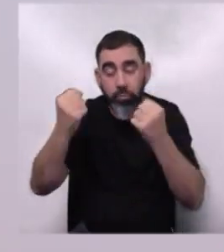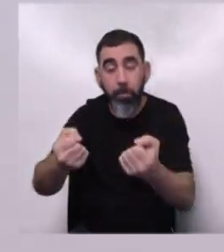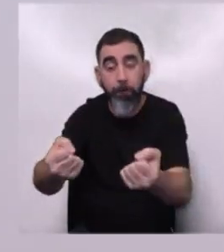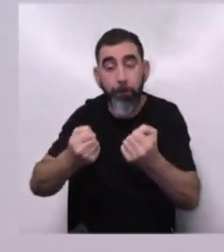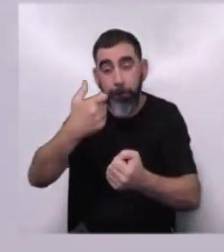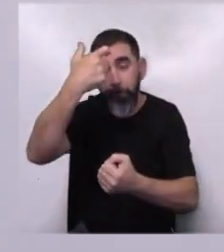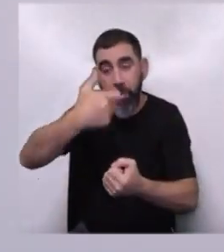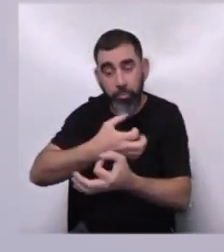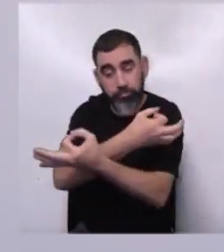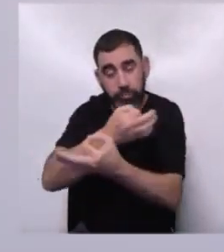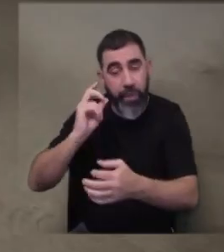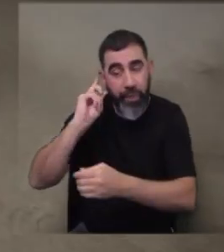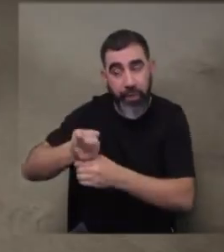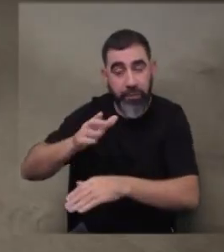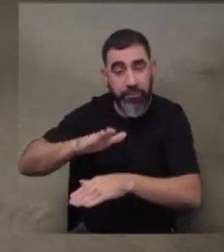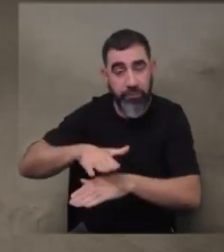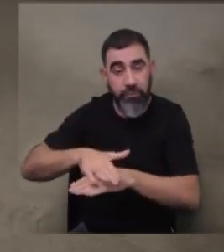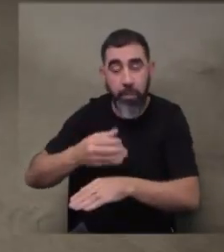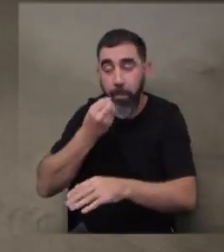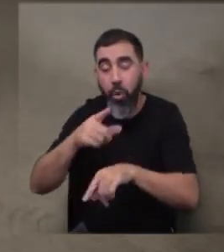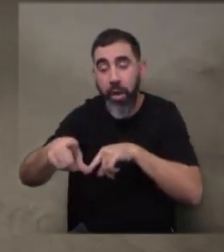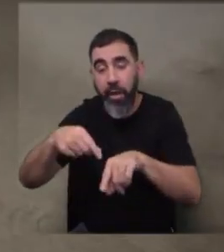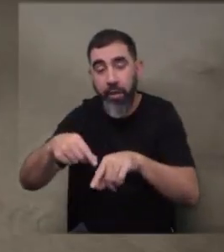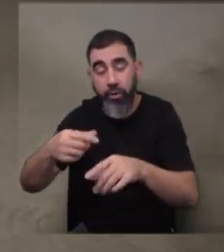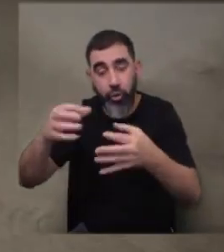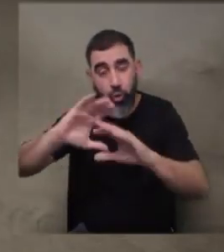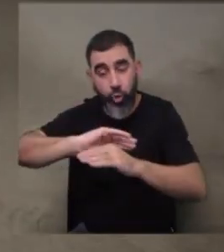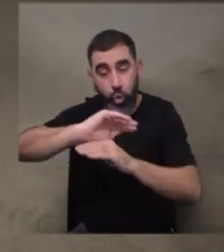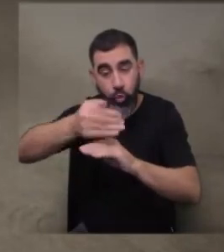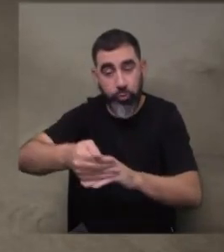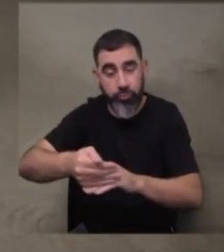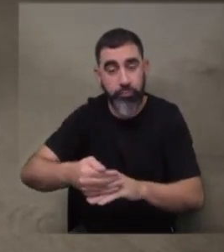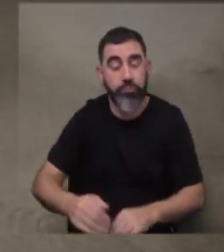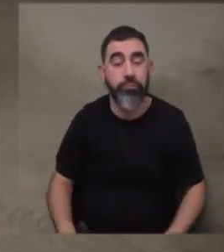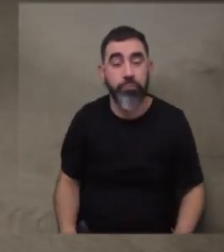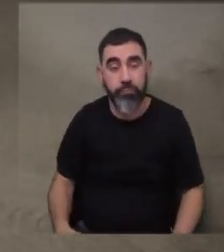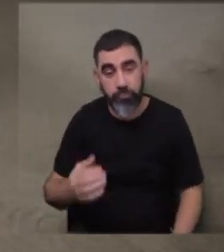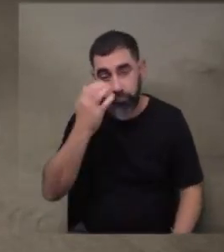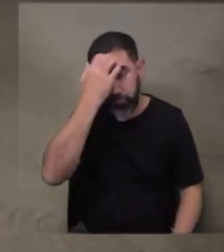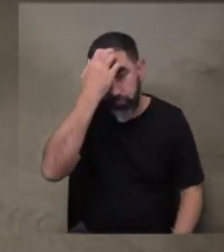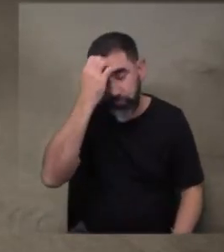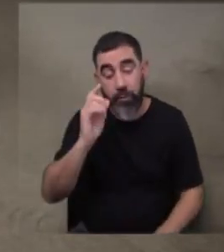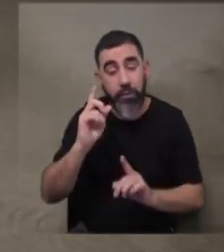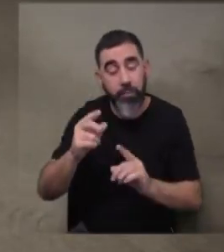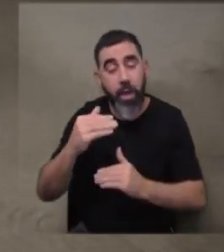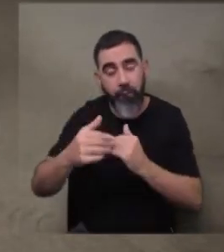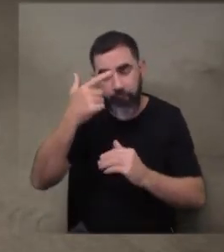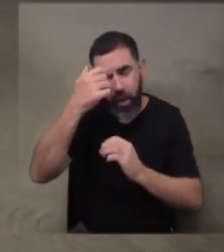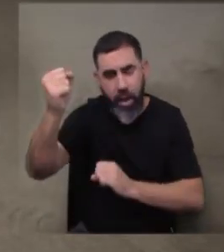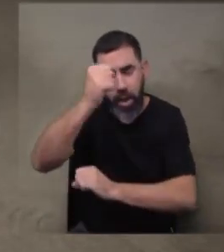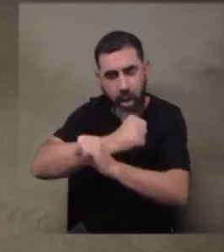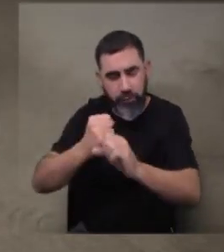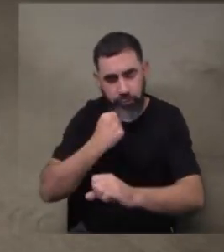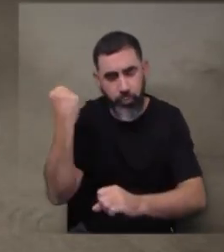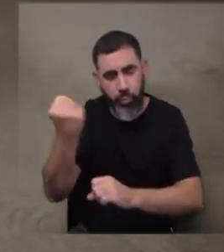para una correcta toma de decisiones y una mejor gestión de cabina. Hablando específicamente de la parte de vuelo, también hay avances tecnológicos para